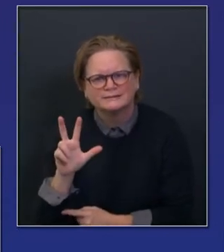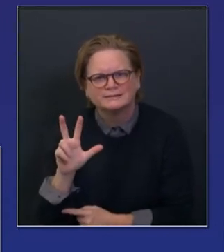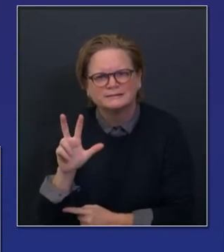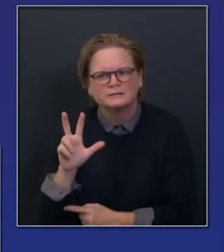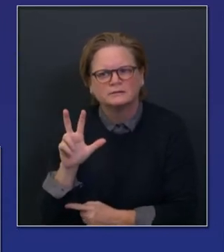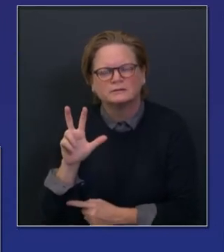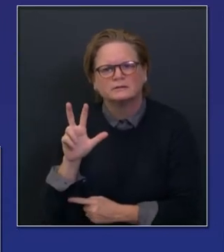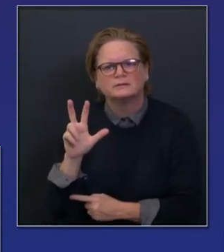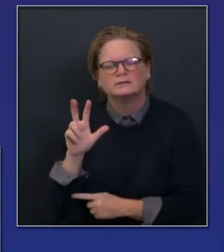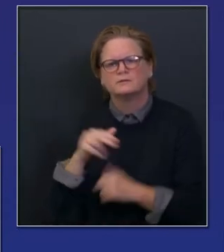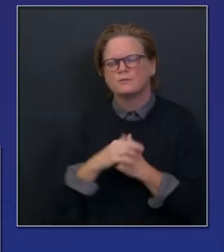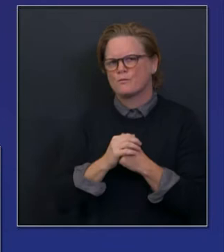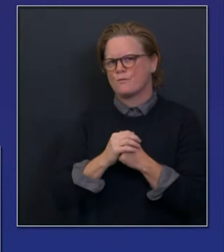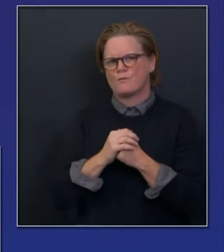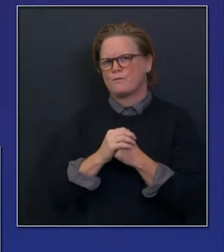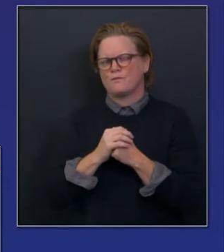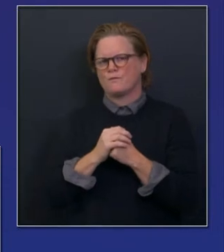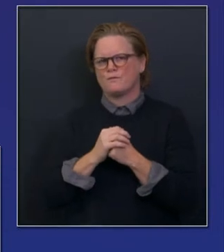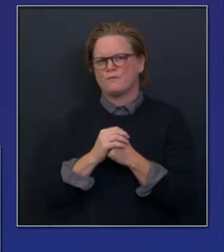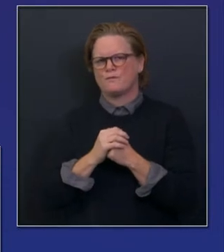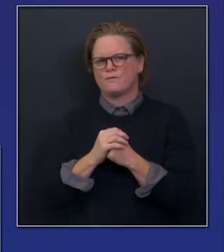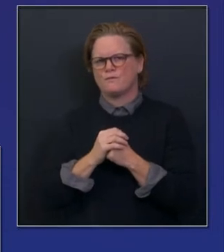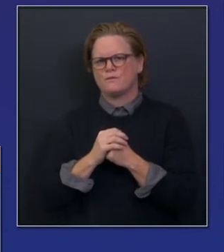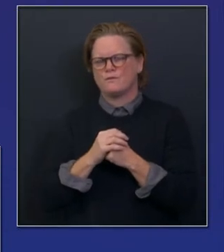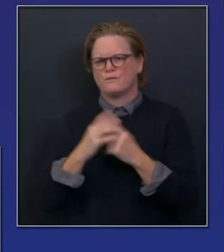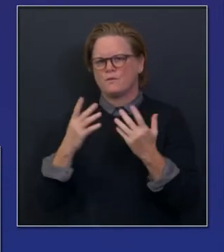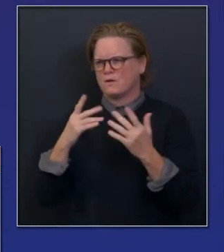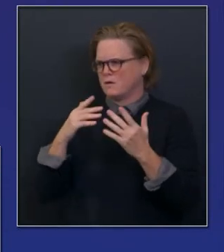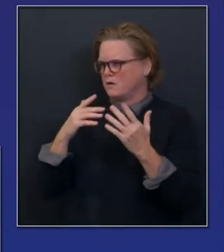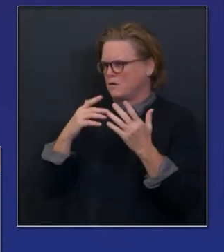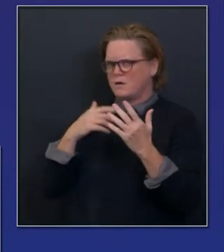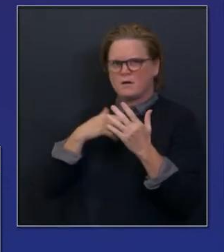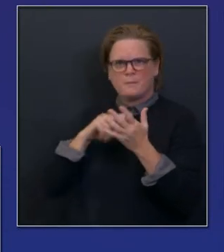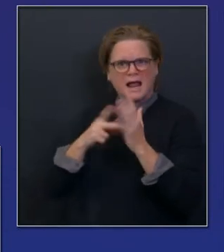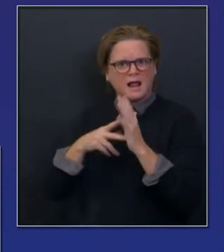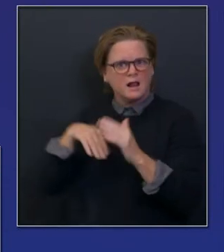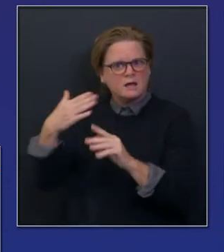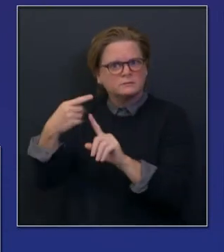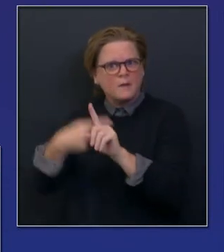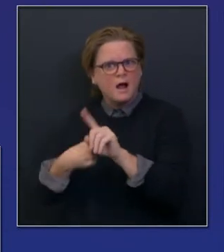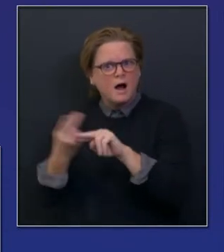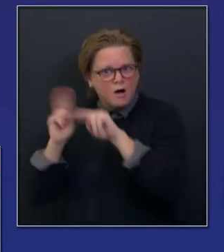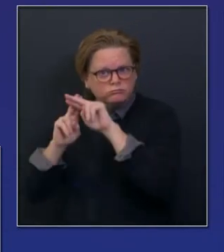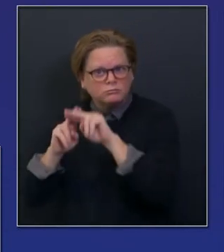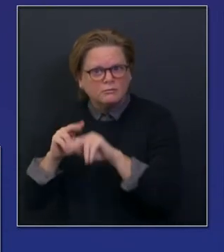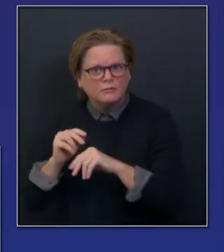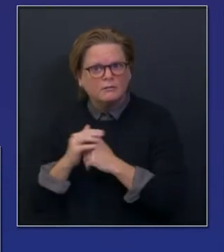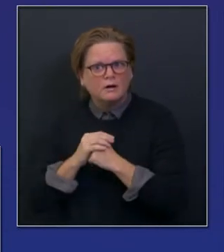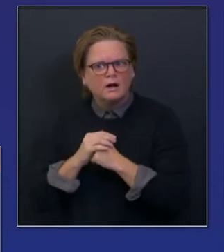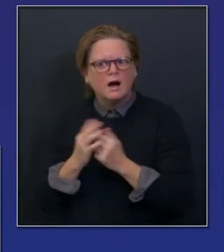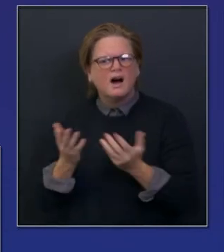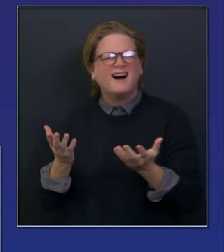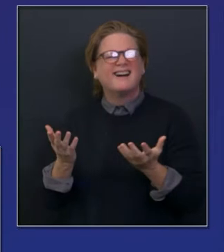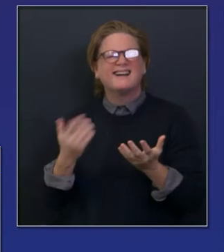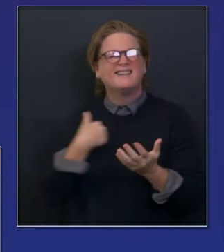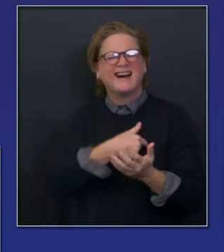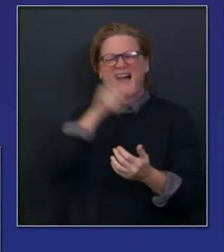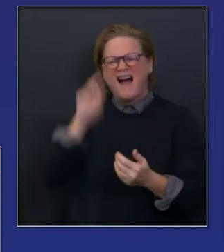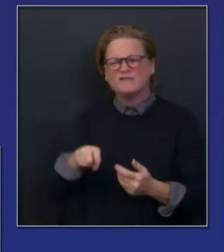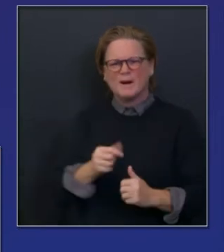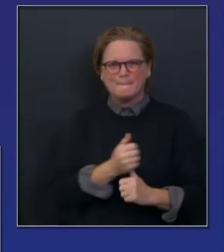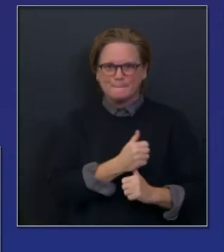camino, con este ascenso, ¿cómo se verá la cifra del 14 de enero? Si no hacemos lo que tenemos que